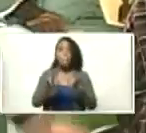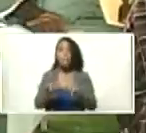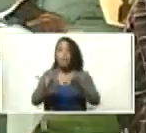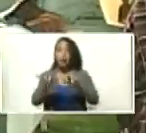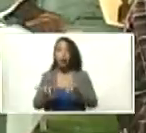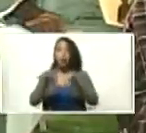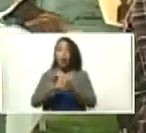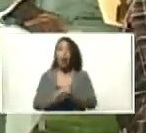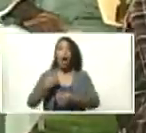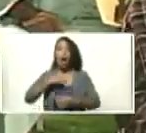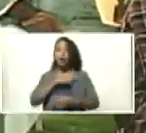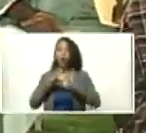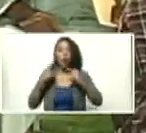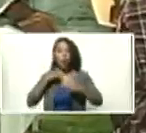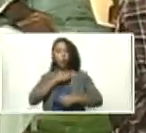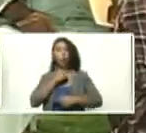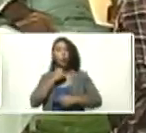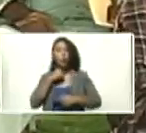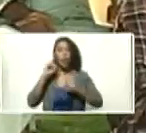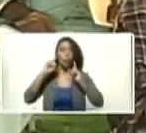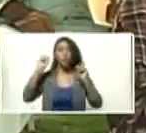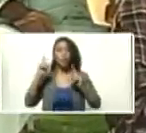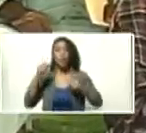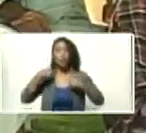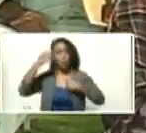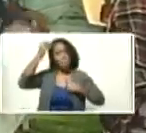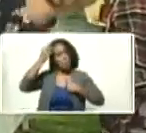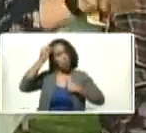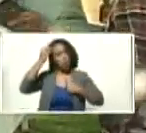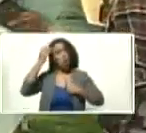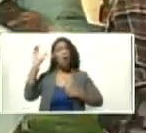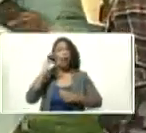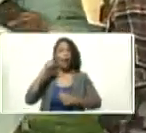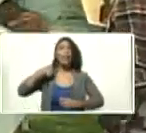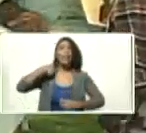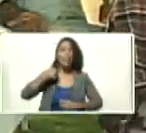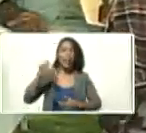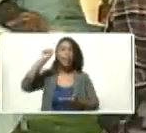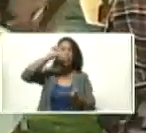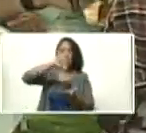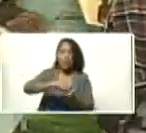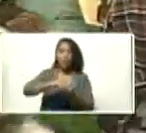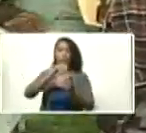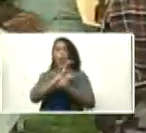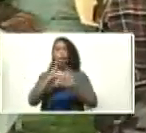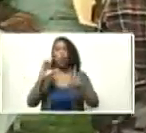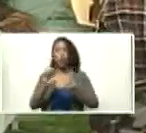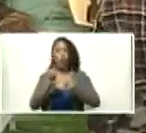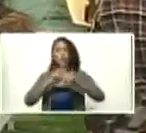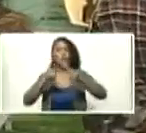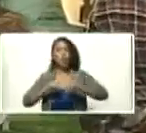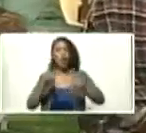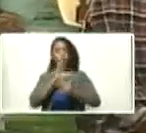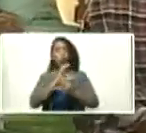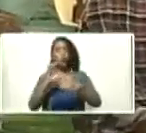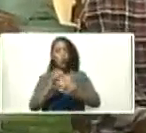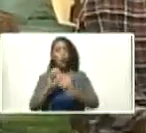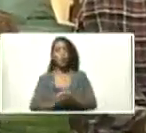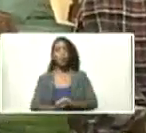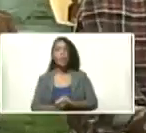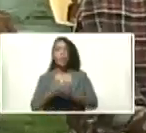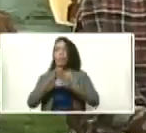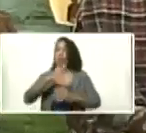todos nos gusta la música, mi comandante, yo creo que Caracas tiene que ser esa sede cultural y de la diversidad cultural de